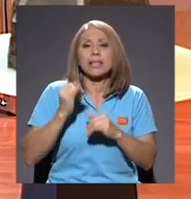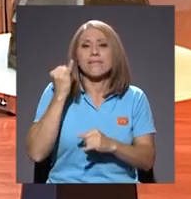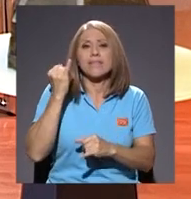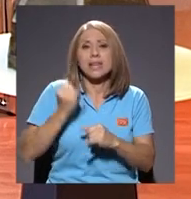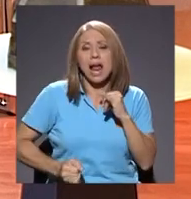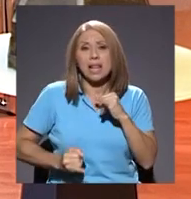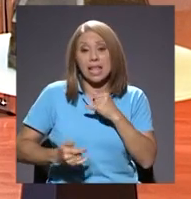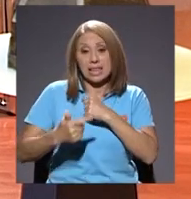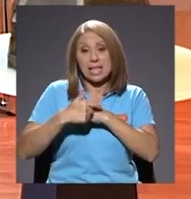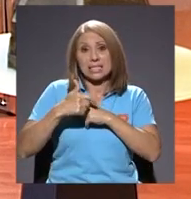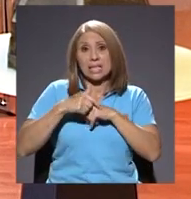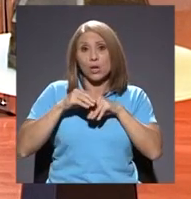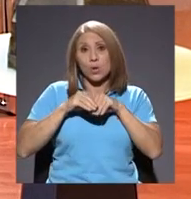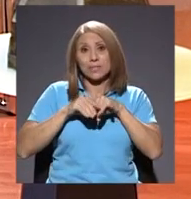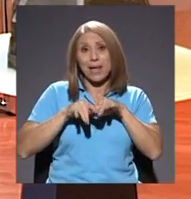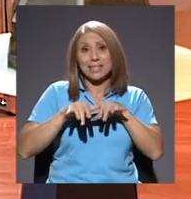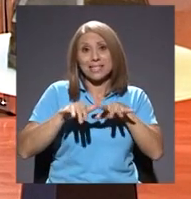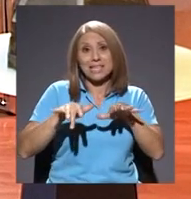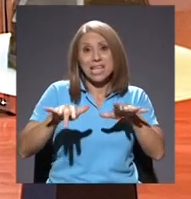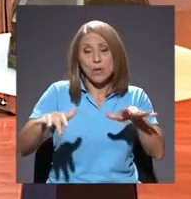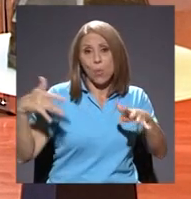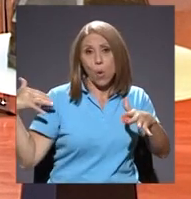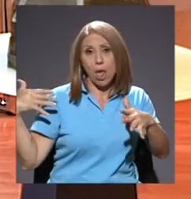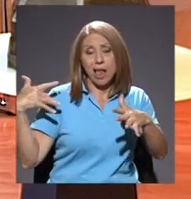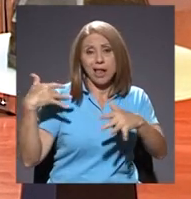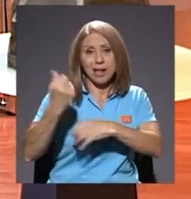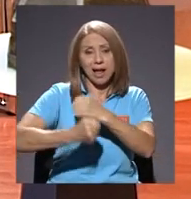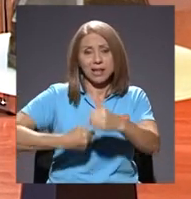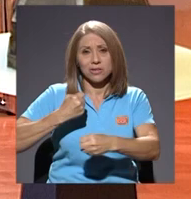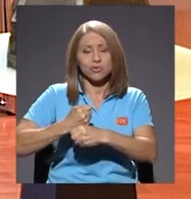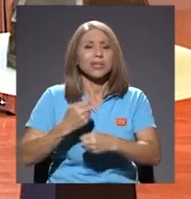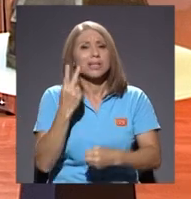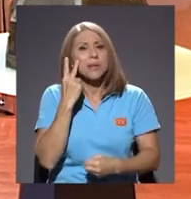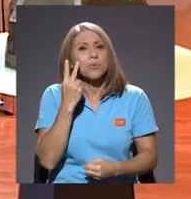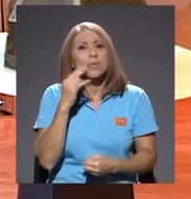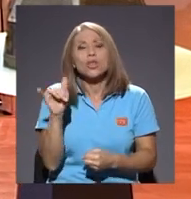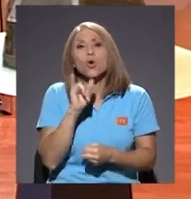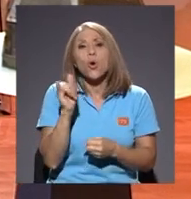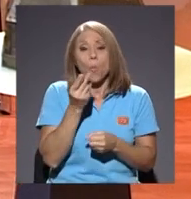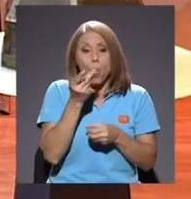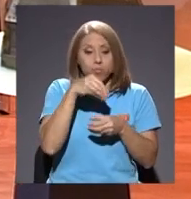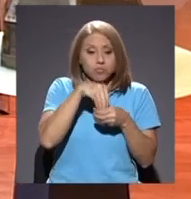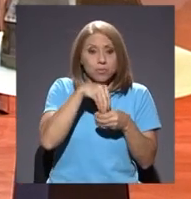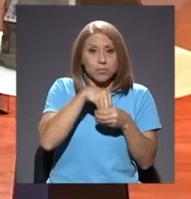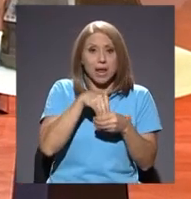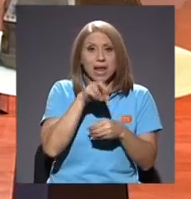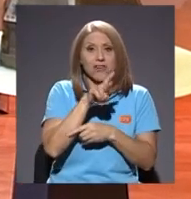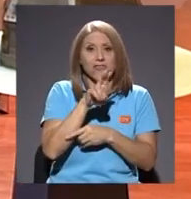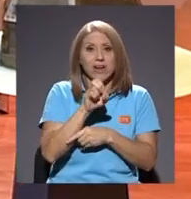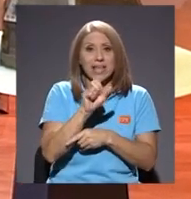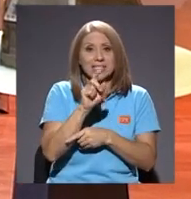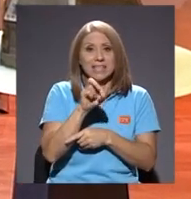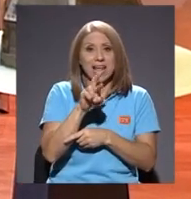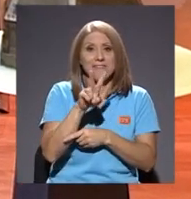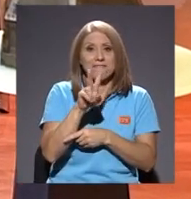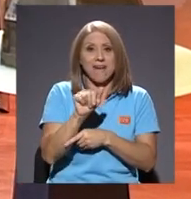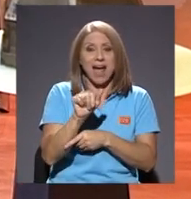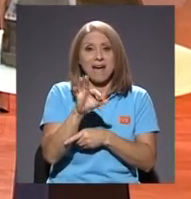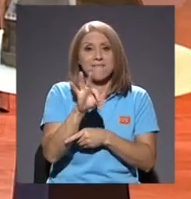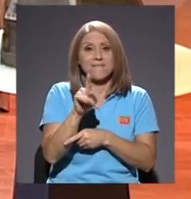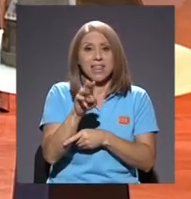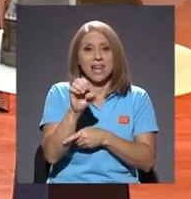que ha tenido durante todos estos años y estamos viendo como la reserva federal está empezando ante esa